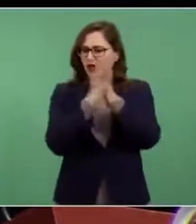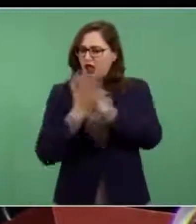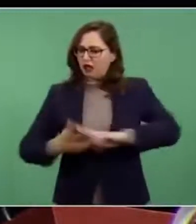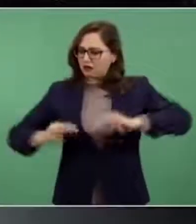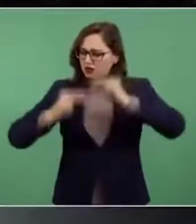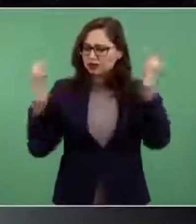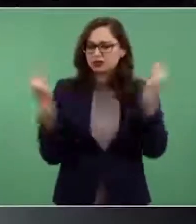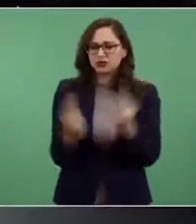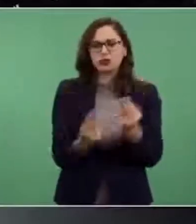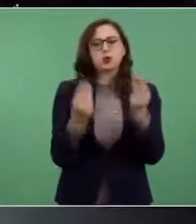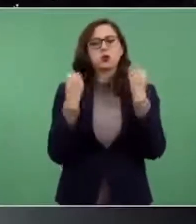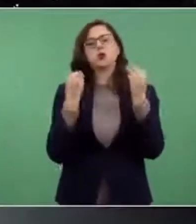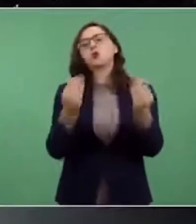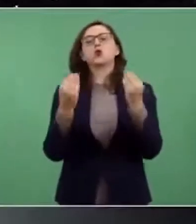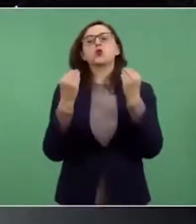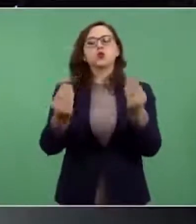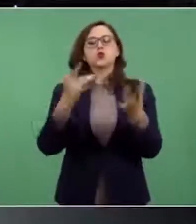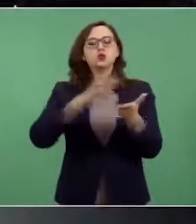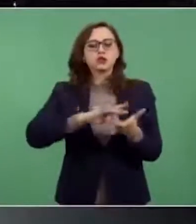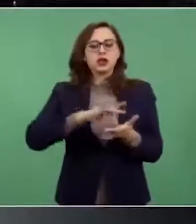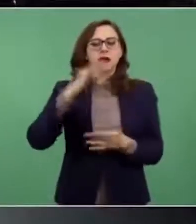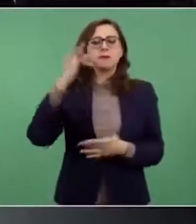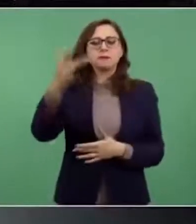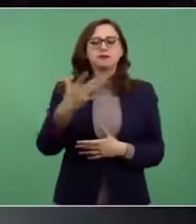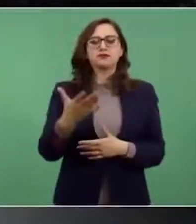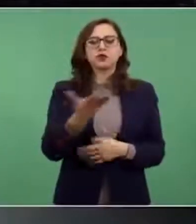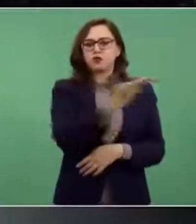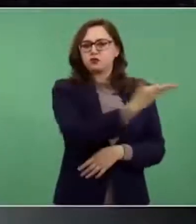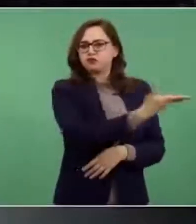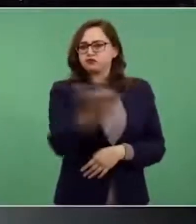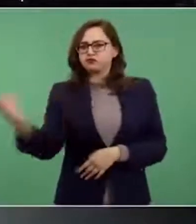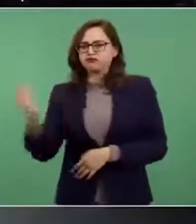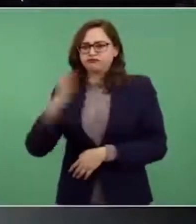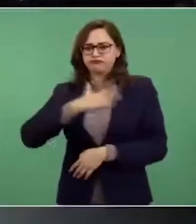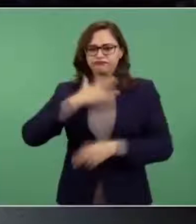gracias. En nombre del pueblo de México,